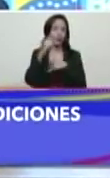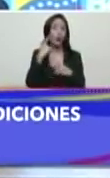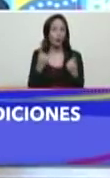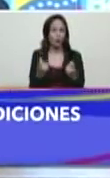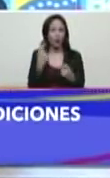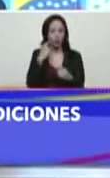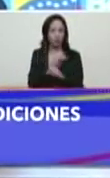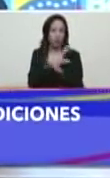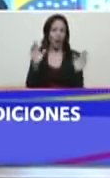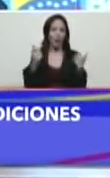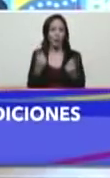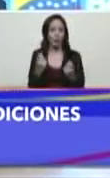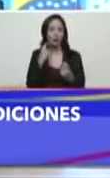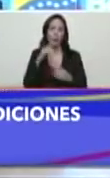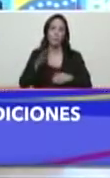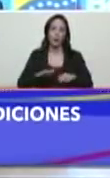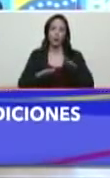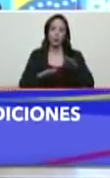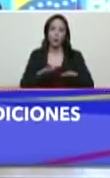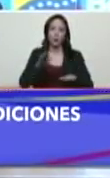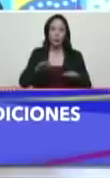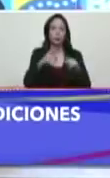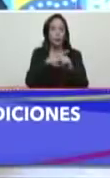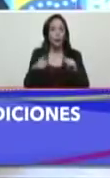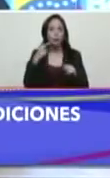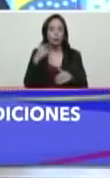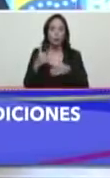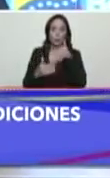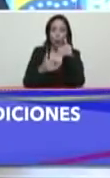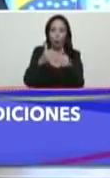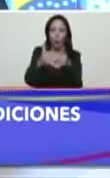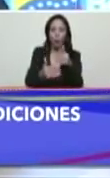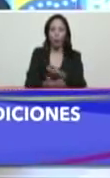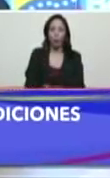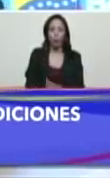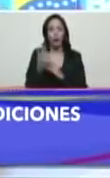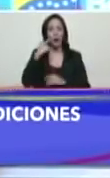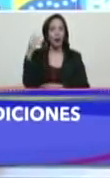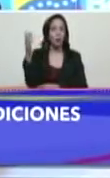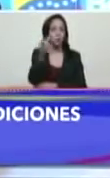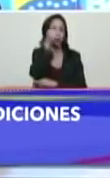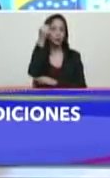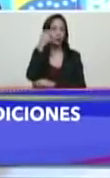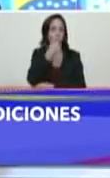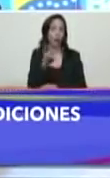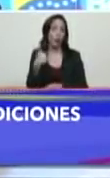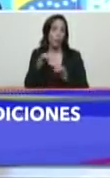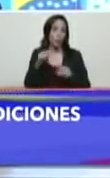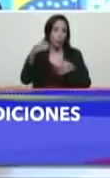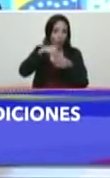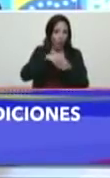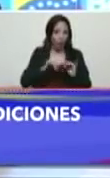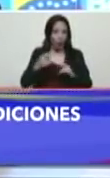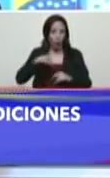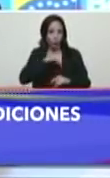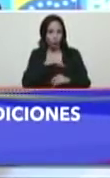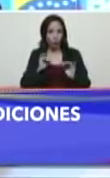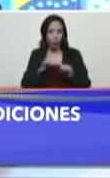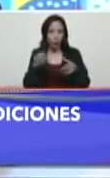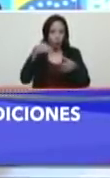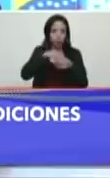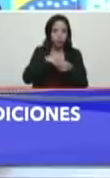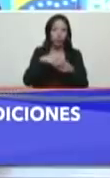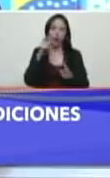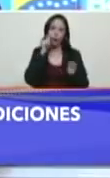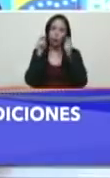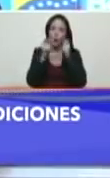todavía, pasos por dar, para ir logrando. Ya a nivel interno tenemos un flujo